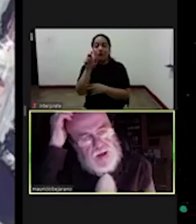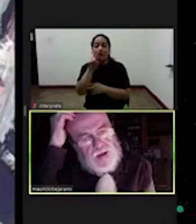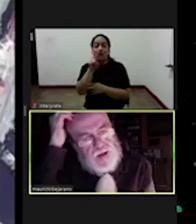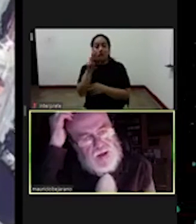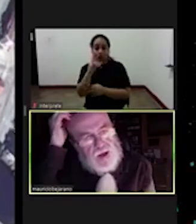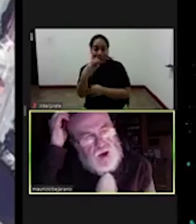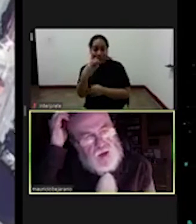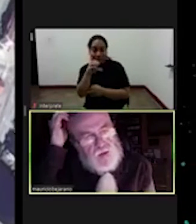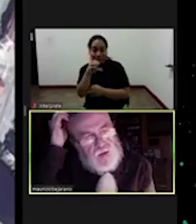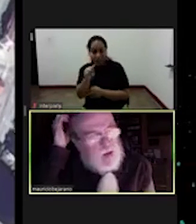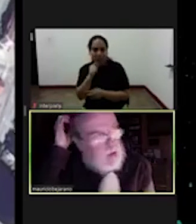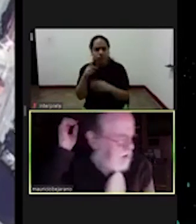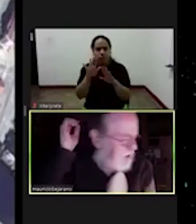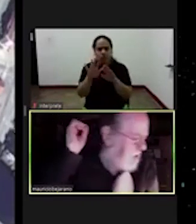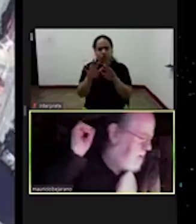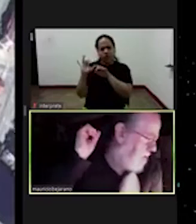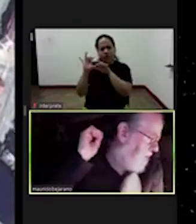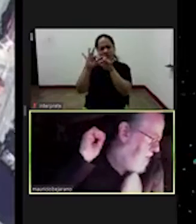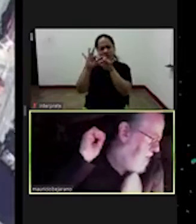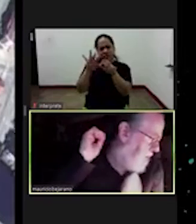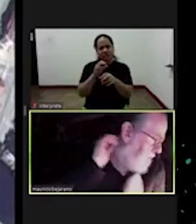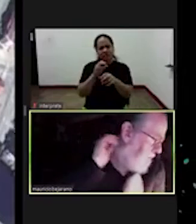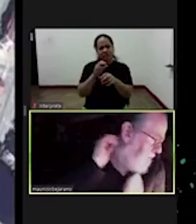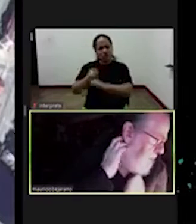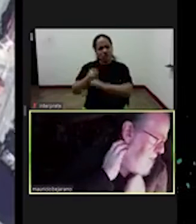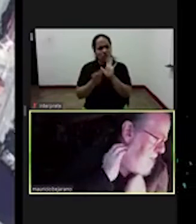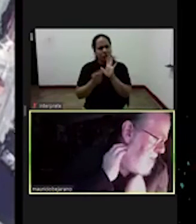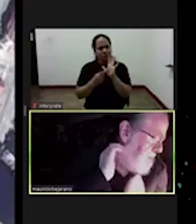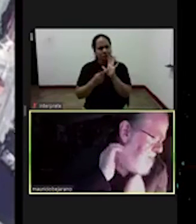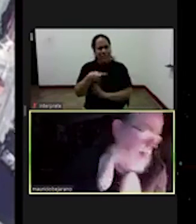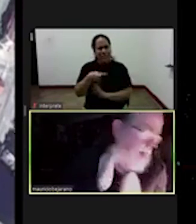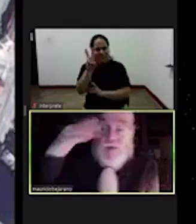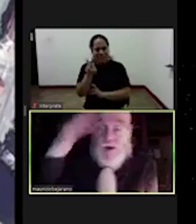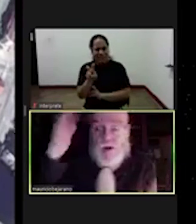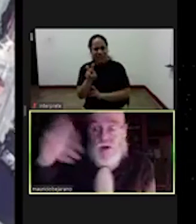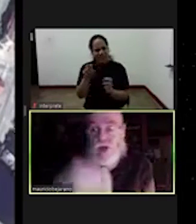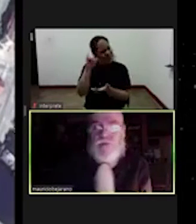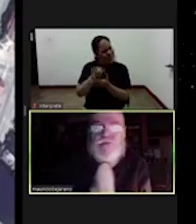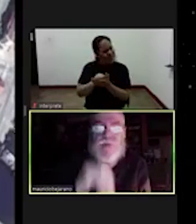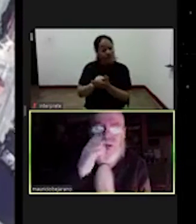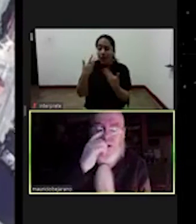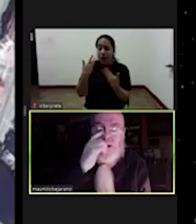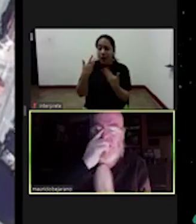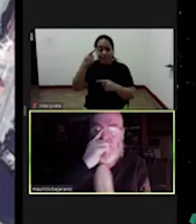en el 2017 creo que fue. Ya a mí se me van los años.